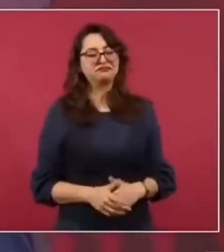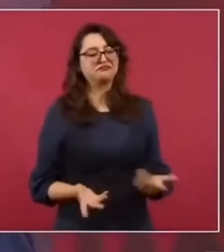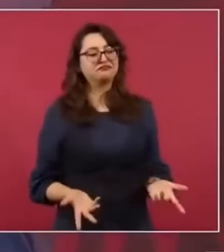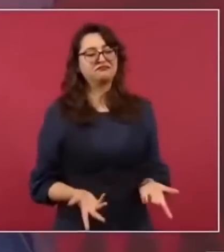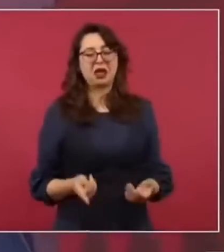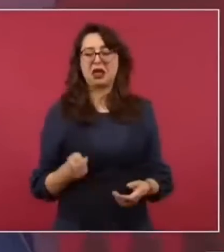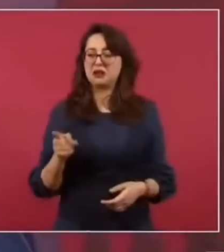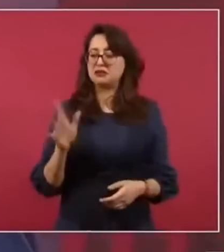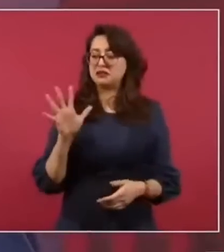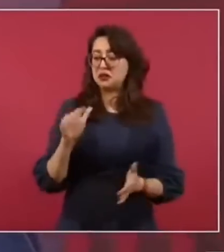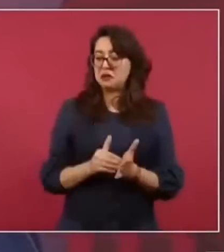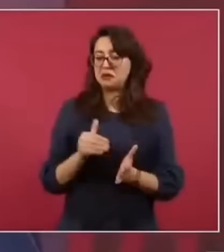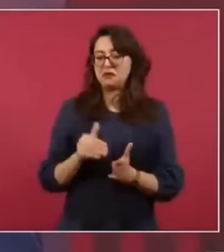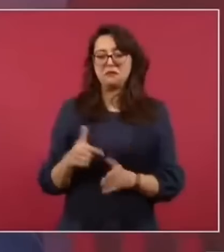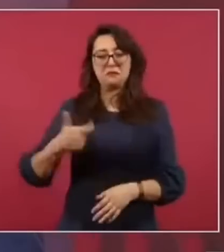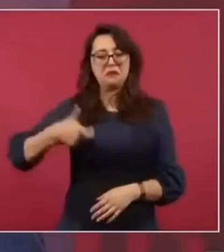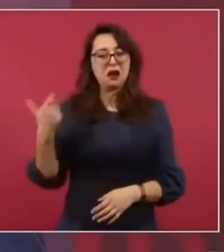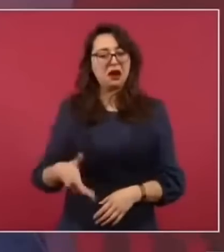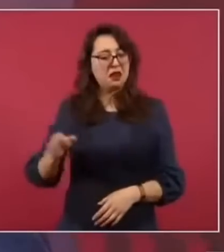agarrar?